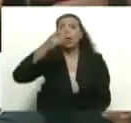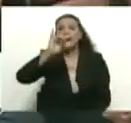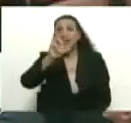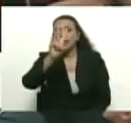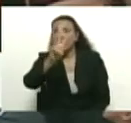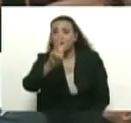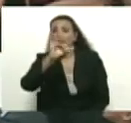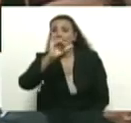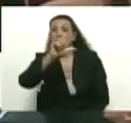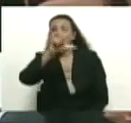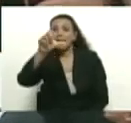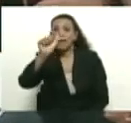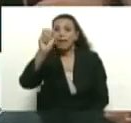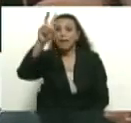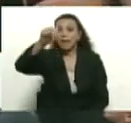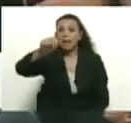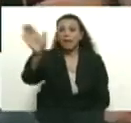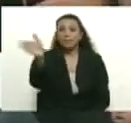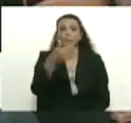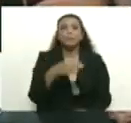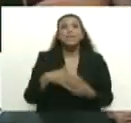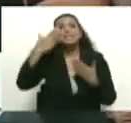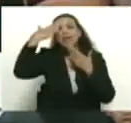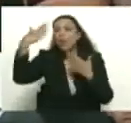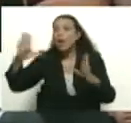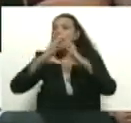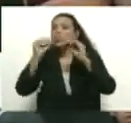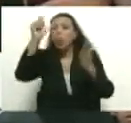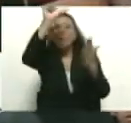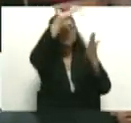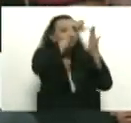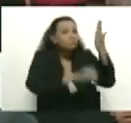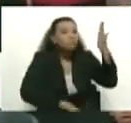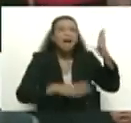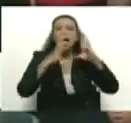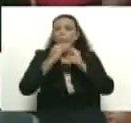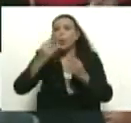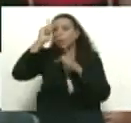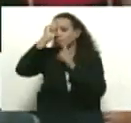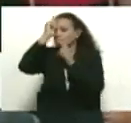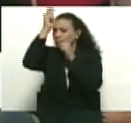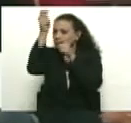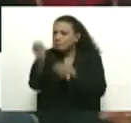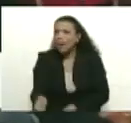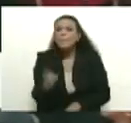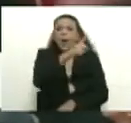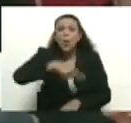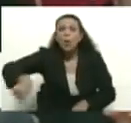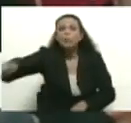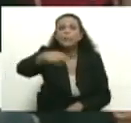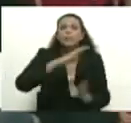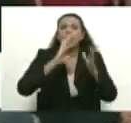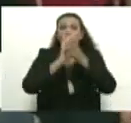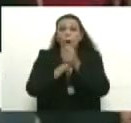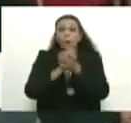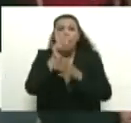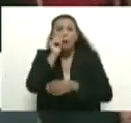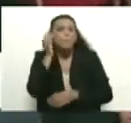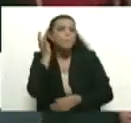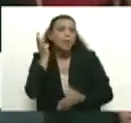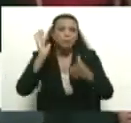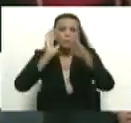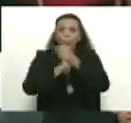Quiero saludarlos con mucho afecto y el reconocimiento Es para ustedes, compañeros, compañeras.